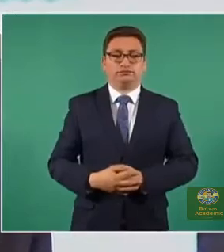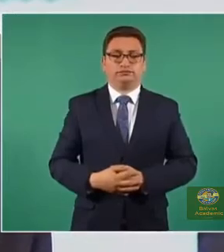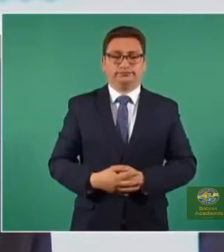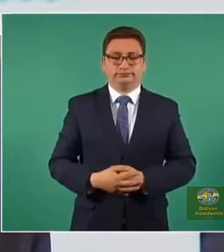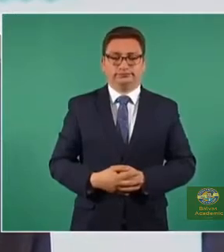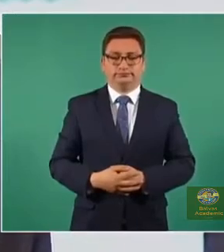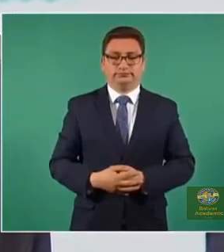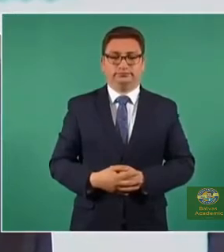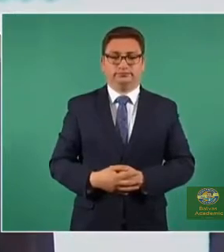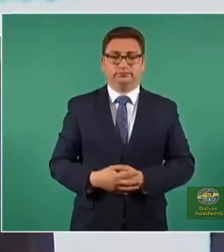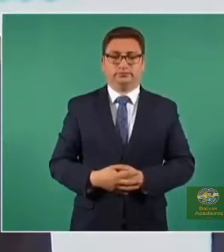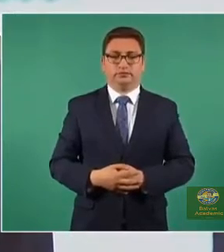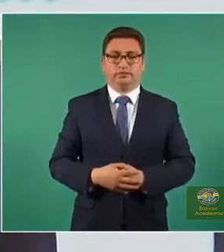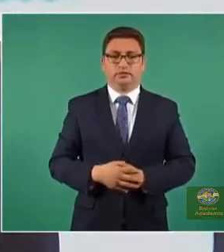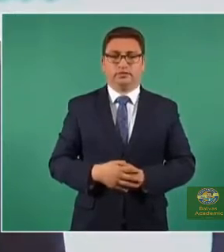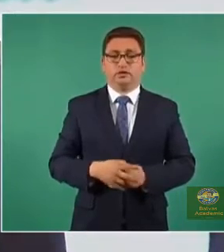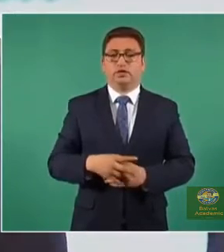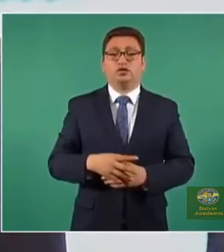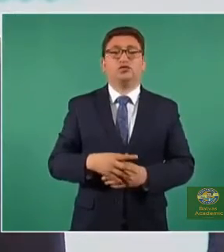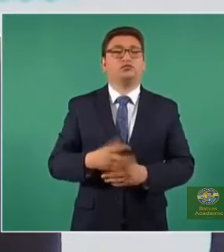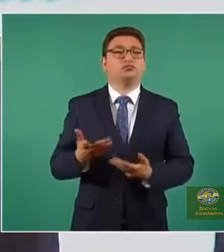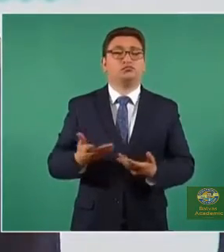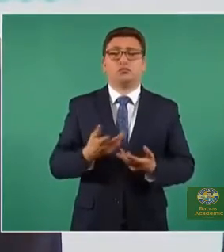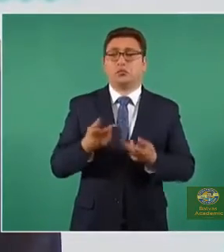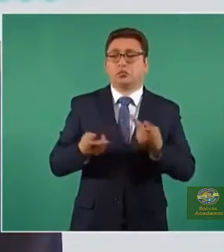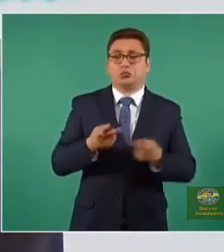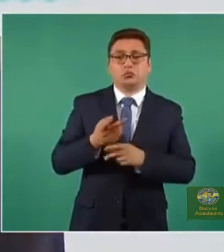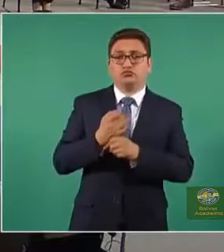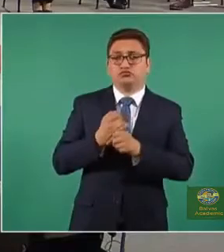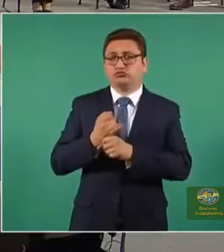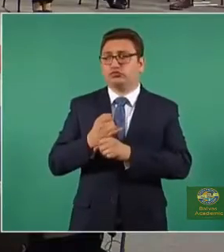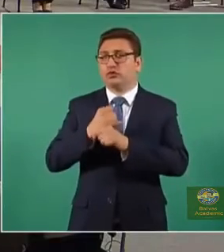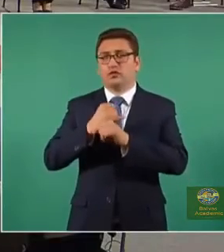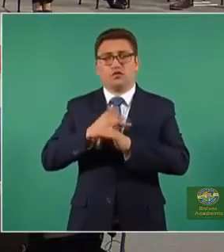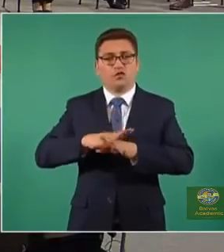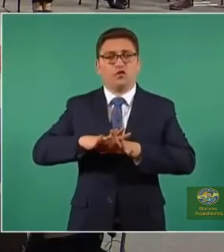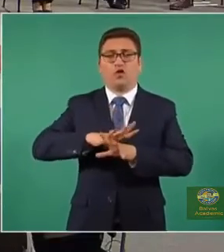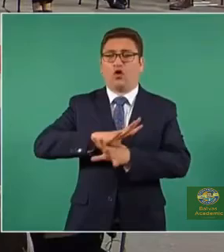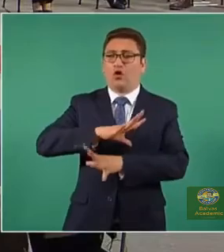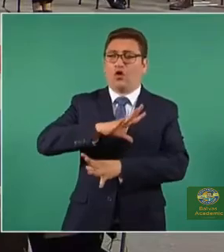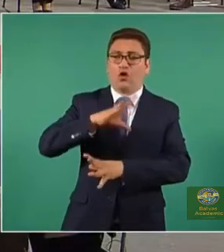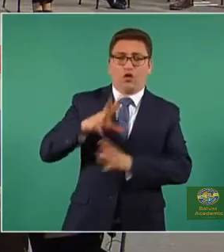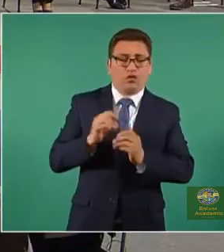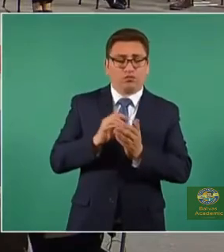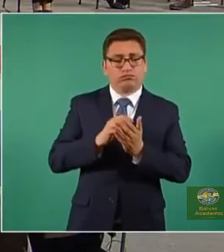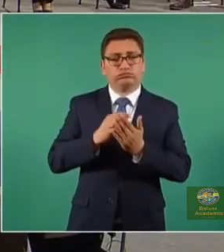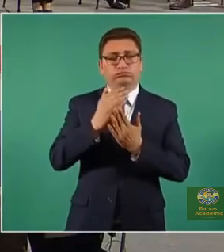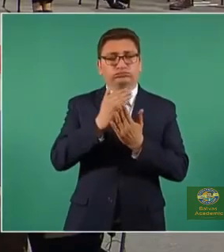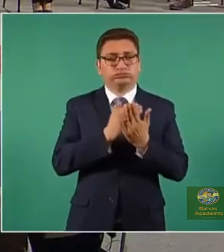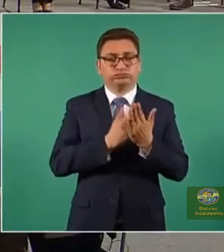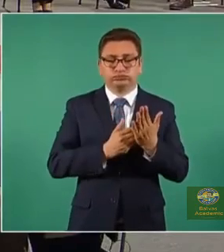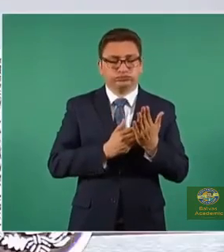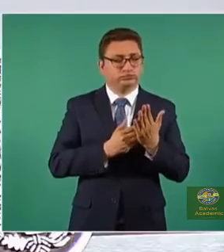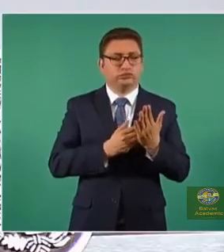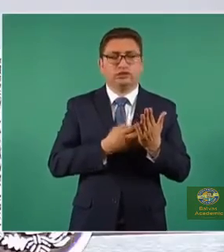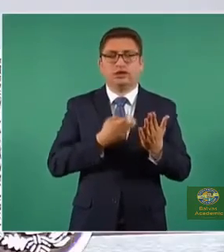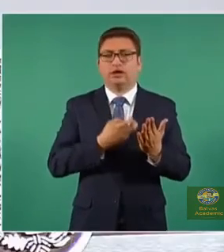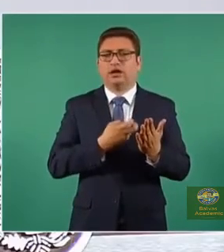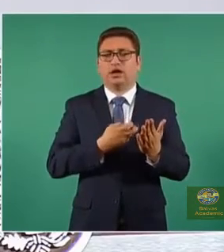¿Qué nos deja en términos generales la consulta Caminito de la Escuela?